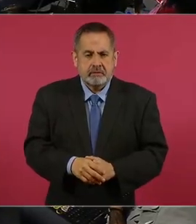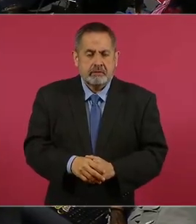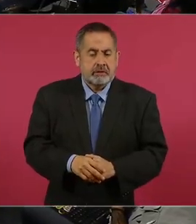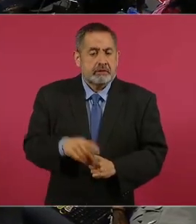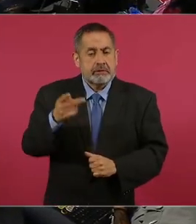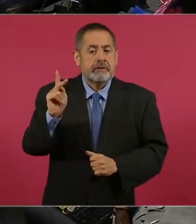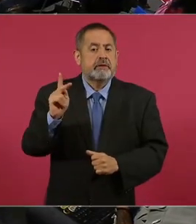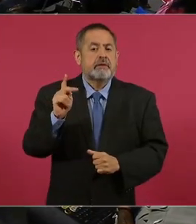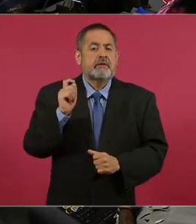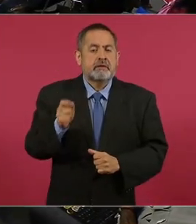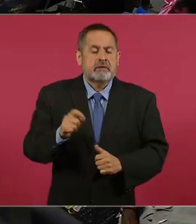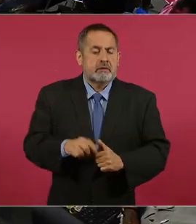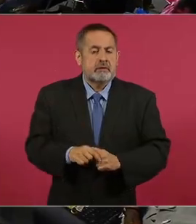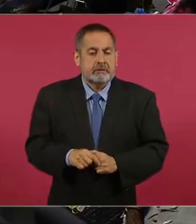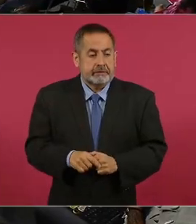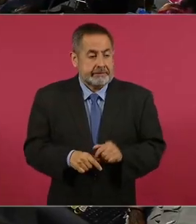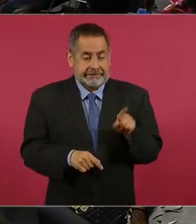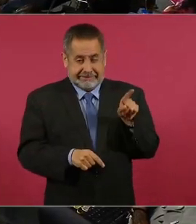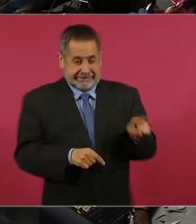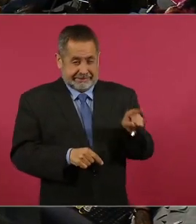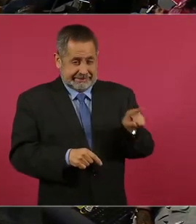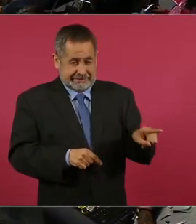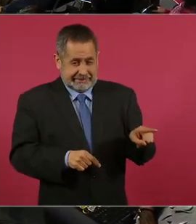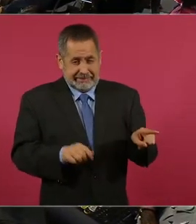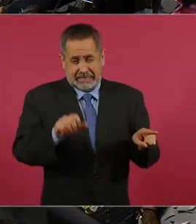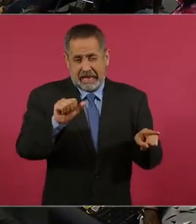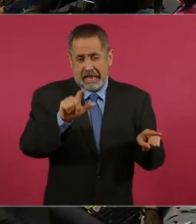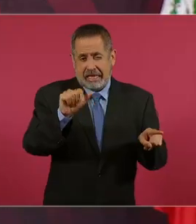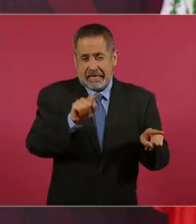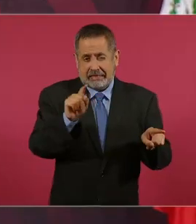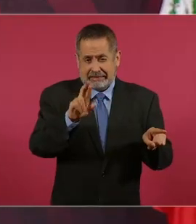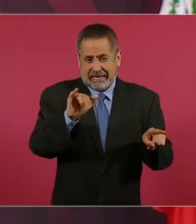pero este señor Alarraqui